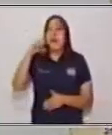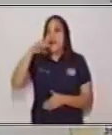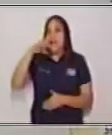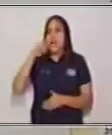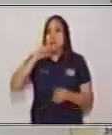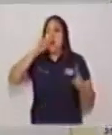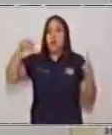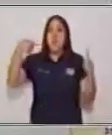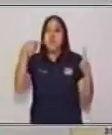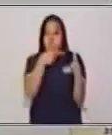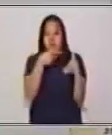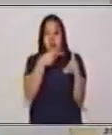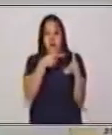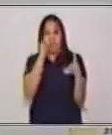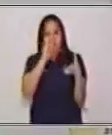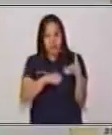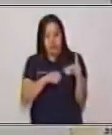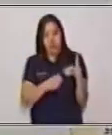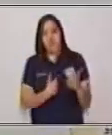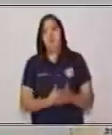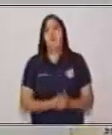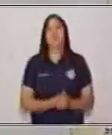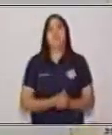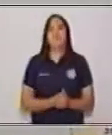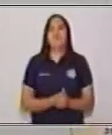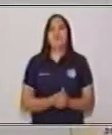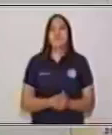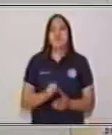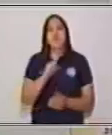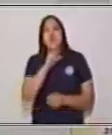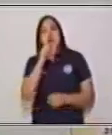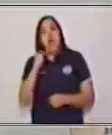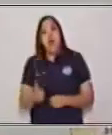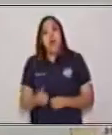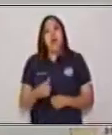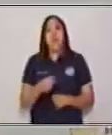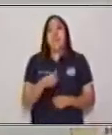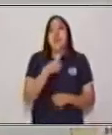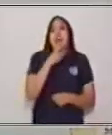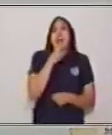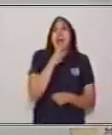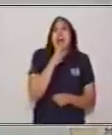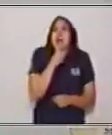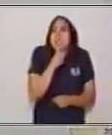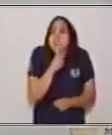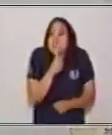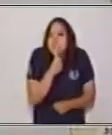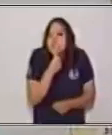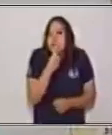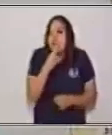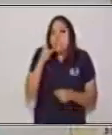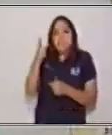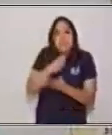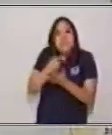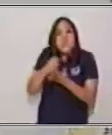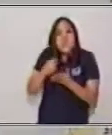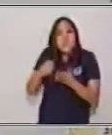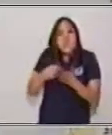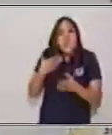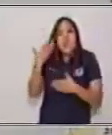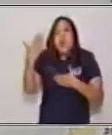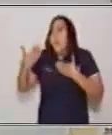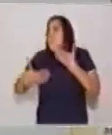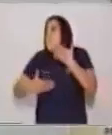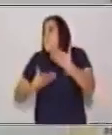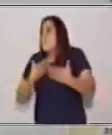interrogante ¿qué? Excelente. Ahora bien, ¿a quién le escriben poemas